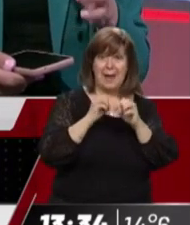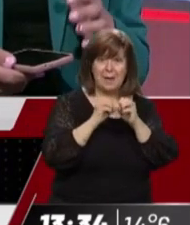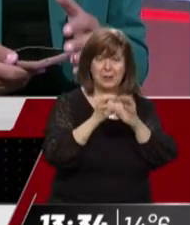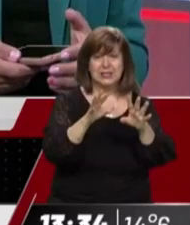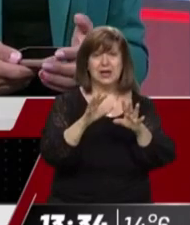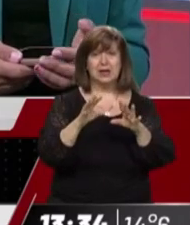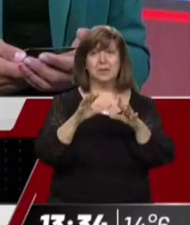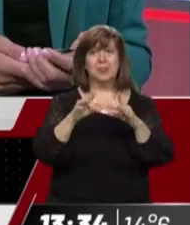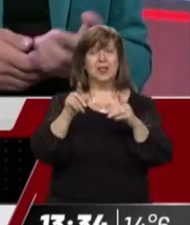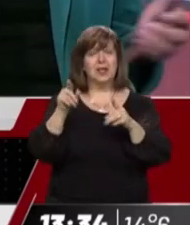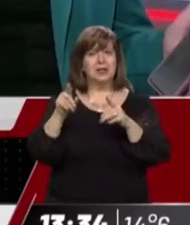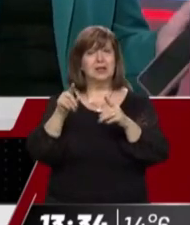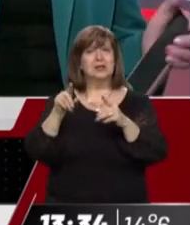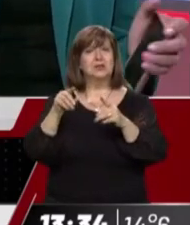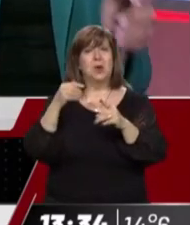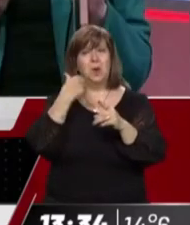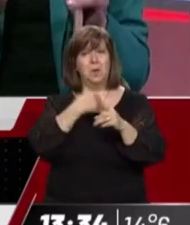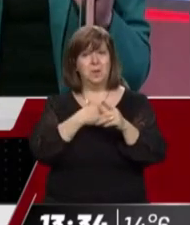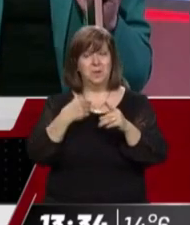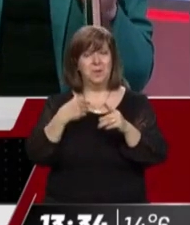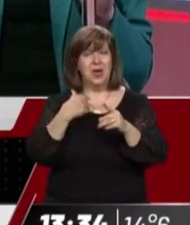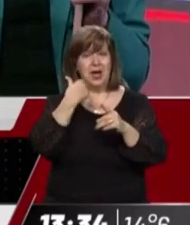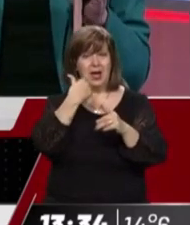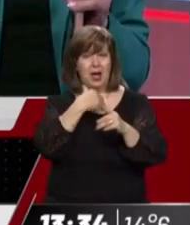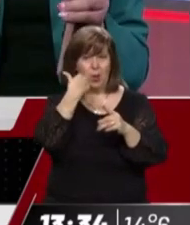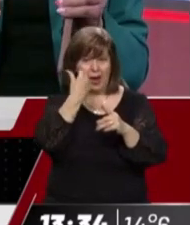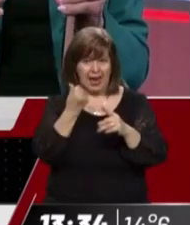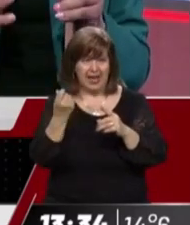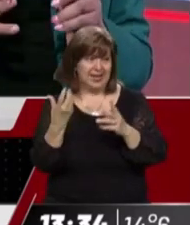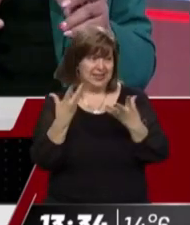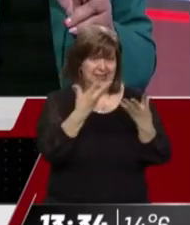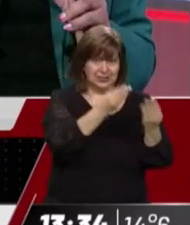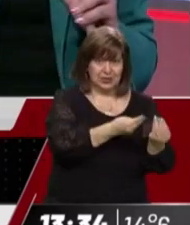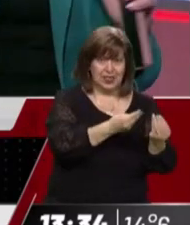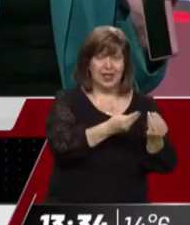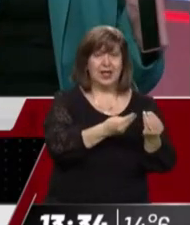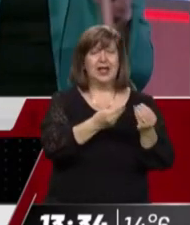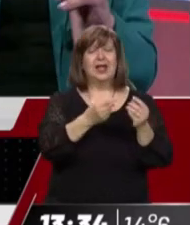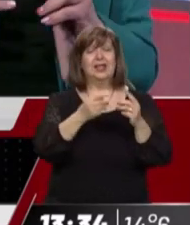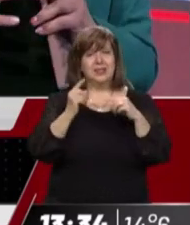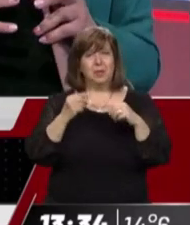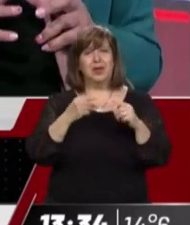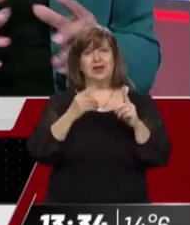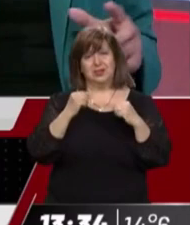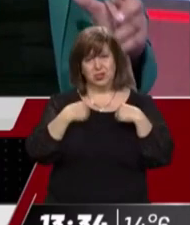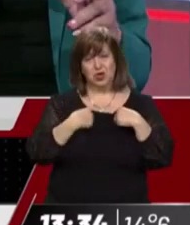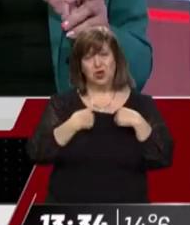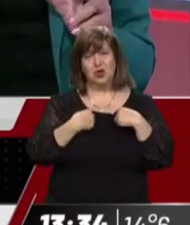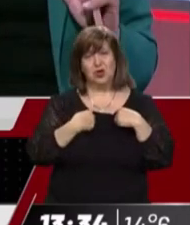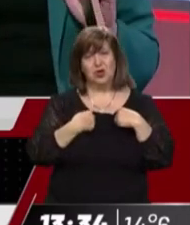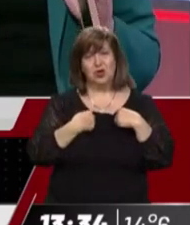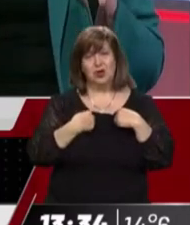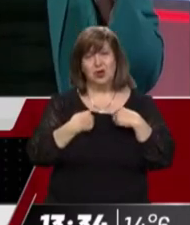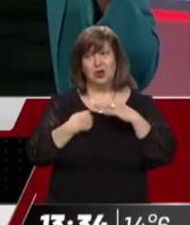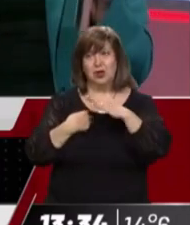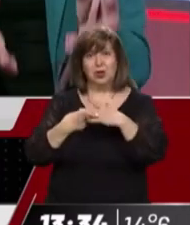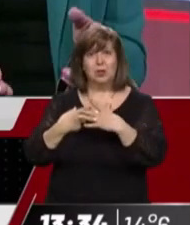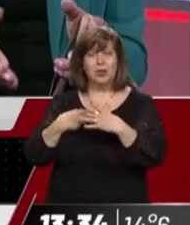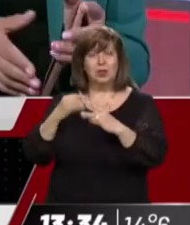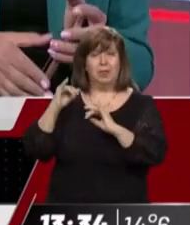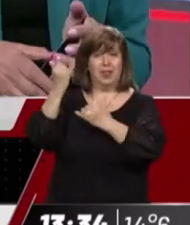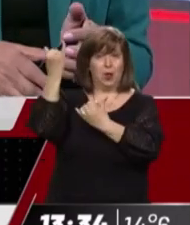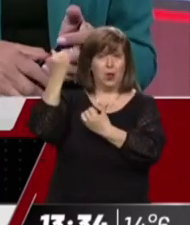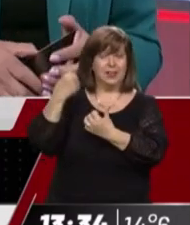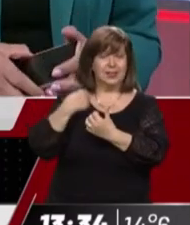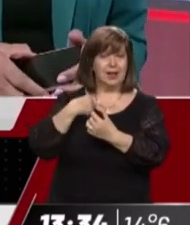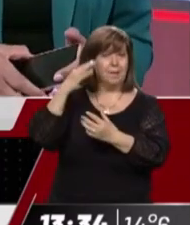en eso. Dice, he hecho muchas cosas mal, pero hay una cosa que he hecho bien, es que de alguna manera pedir ayuda para que ellos vayan